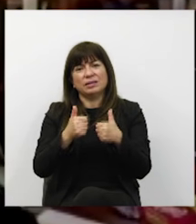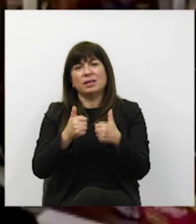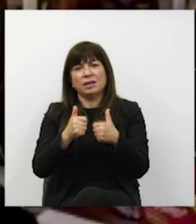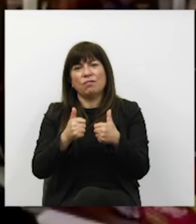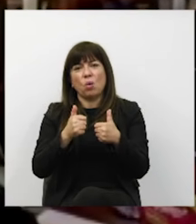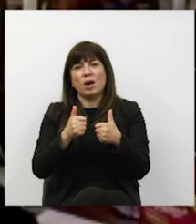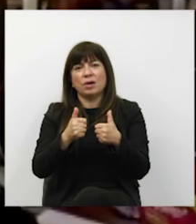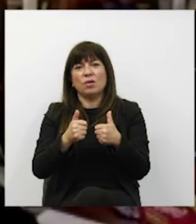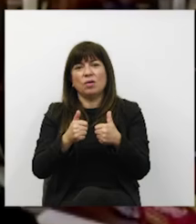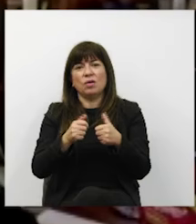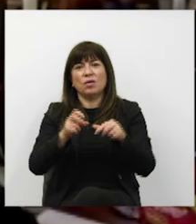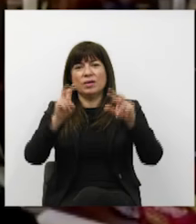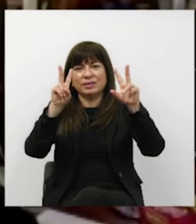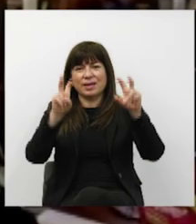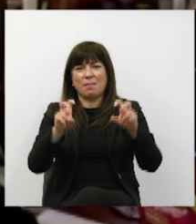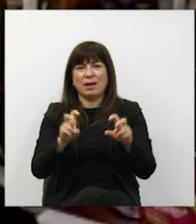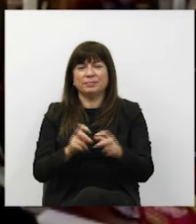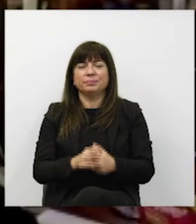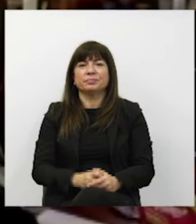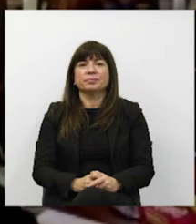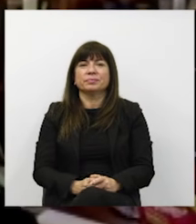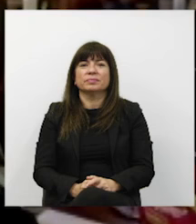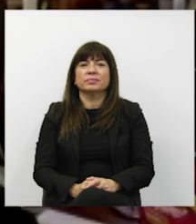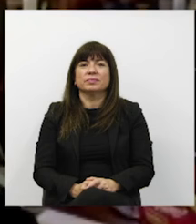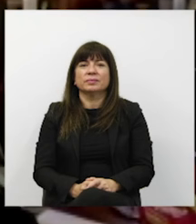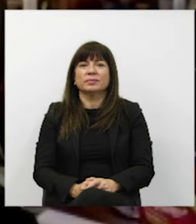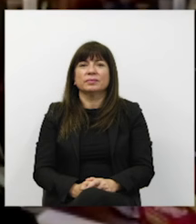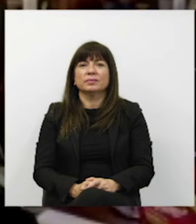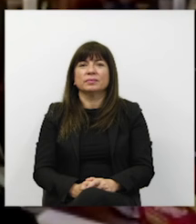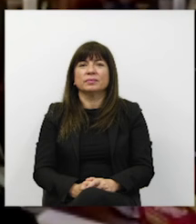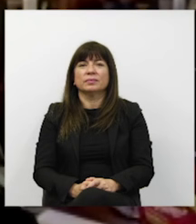bueno sobre el tema.